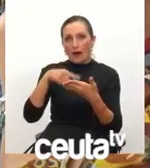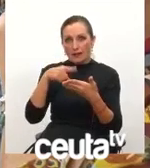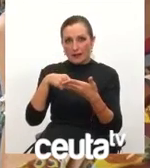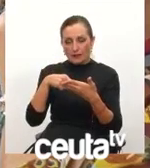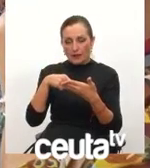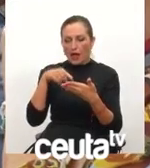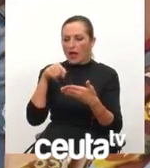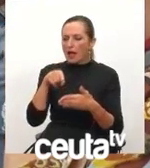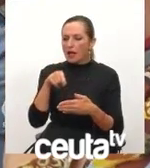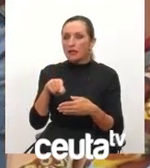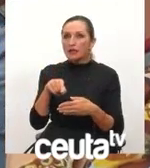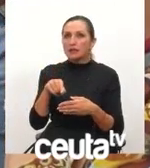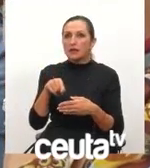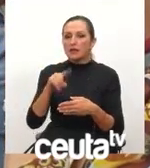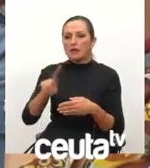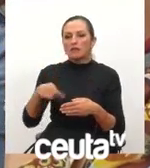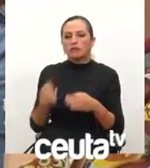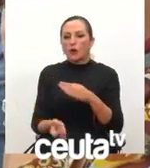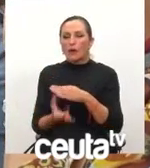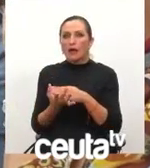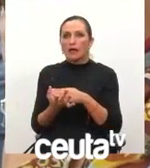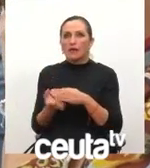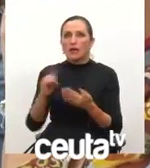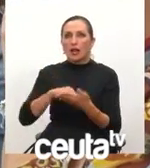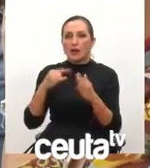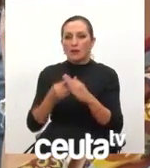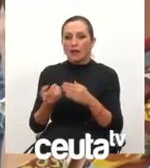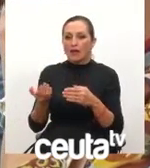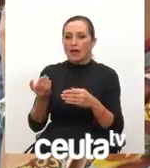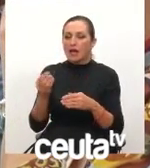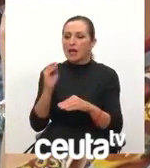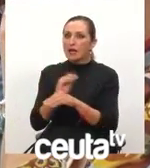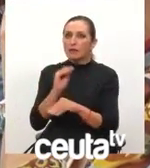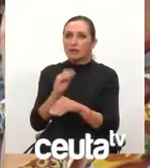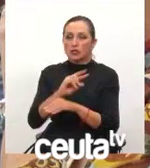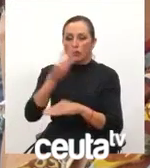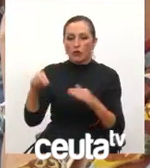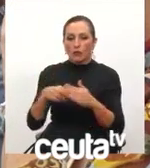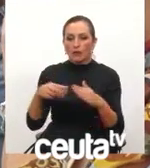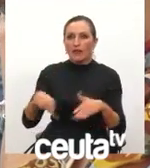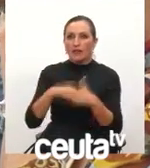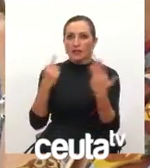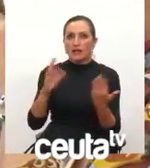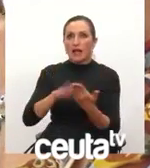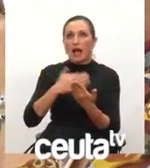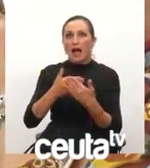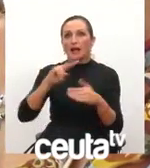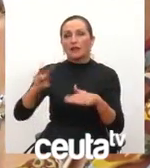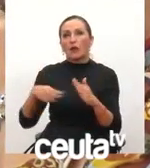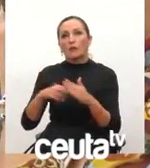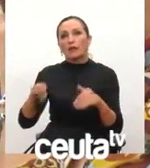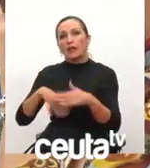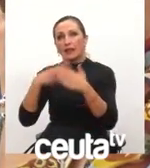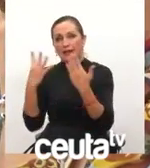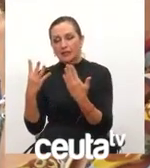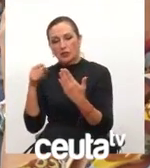hecho en otro anteriormente, en el Plan de Inversiones 2016-2019. Y contaba con un presupuesto de 6 millones de euros a